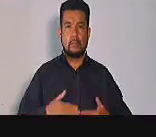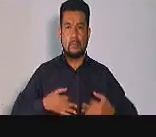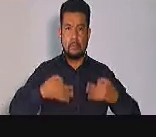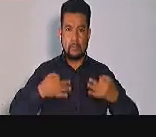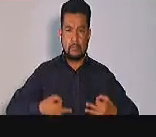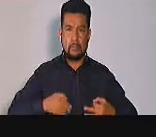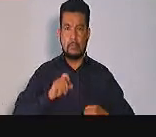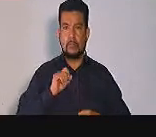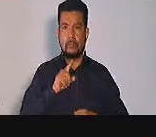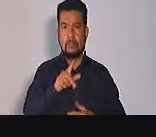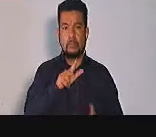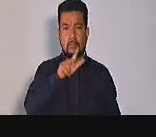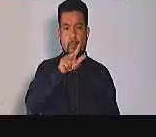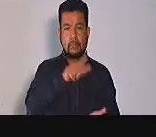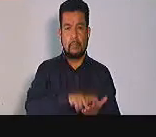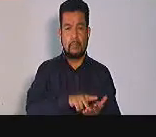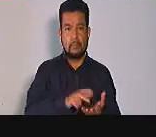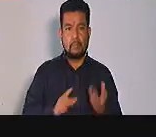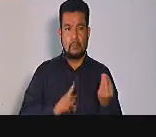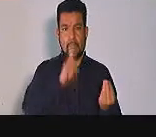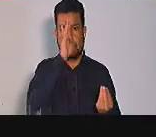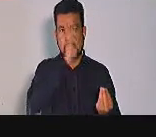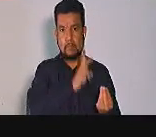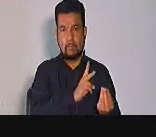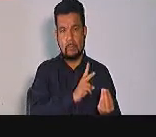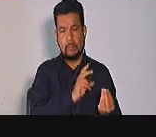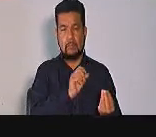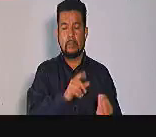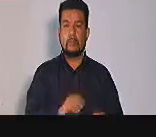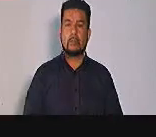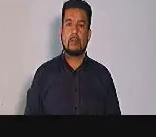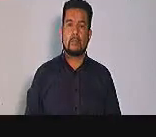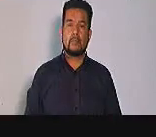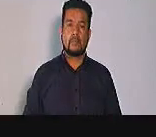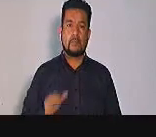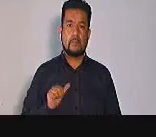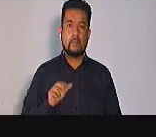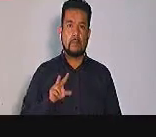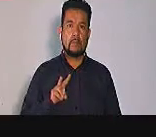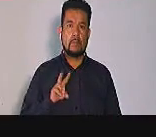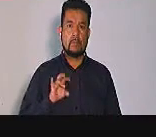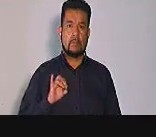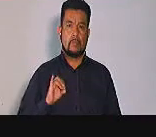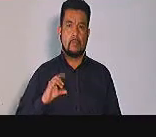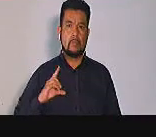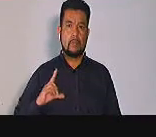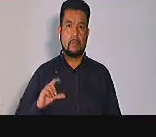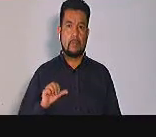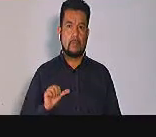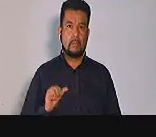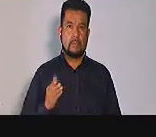Queda cerrada, aprueban, honorables concejales. Ávila Sánchez Juan Evangelista.